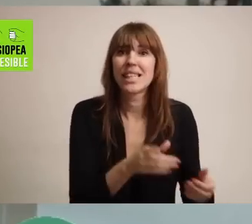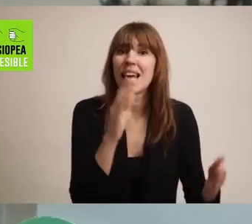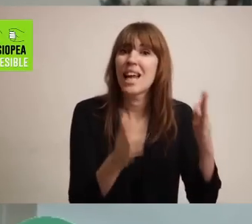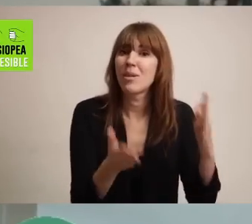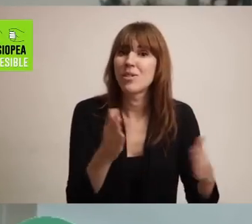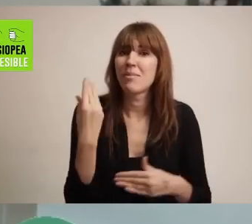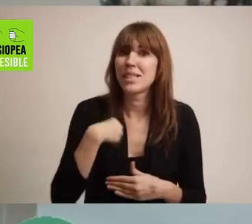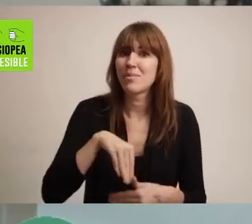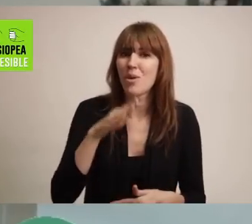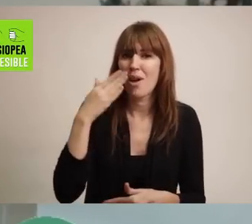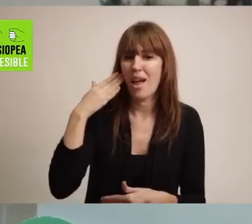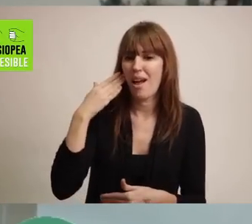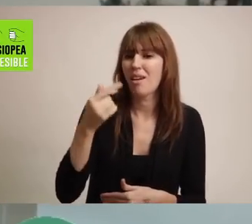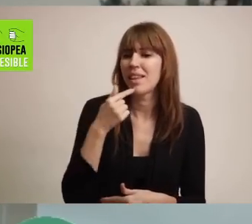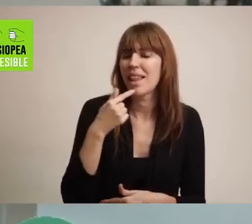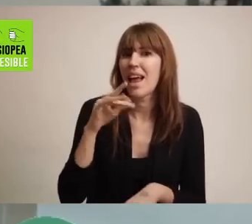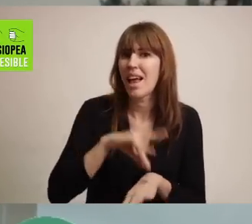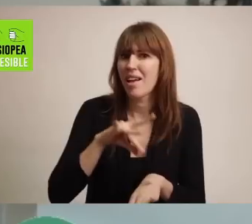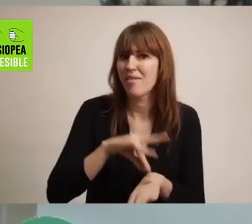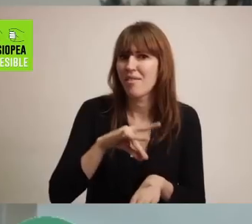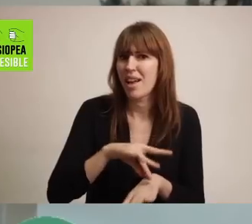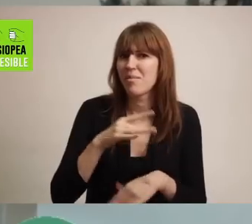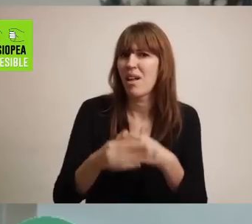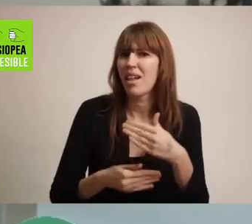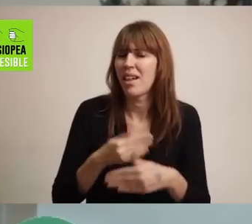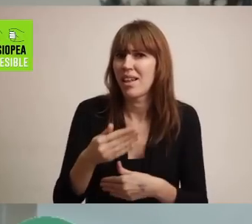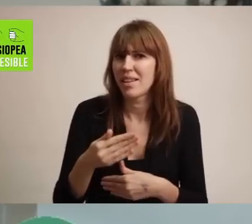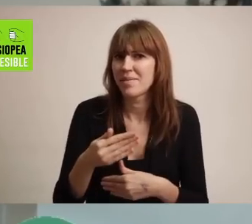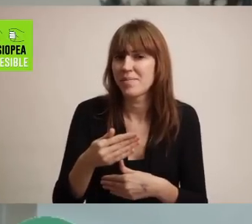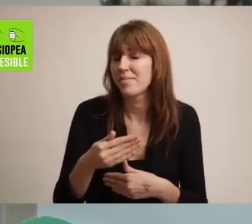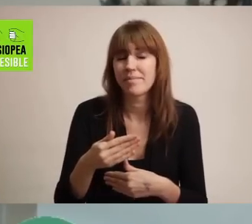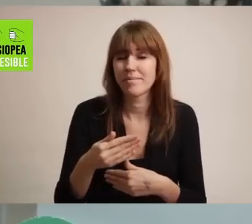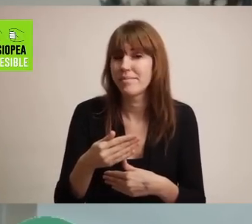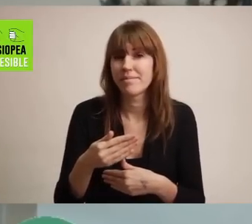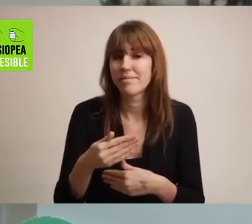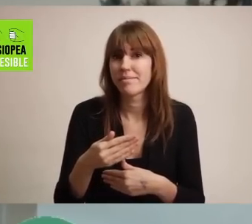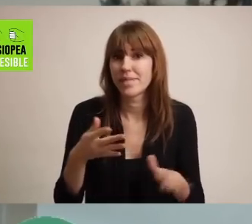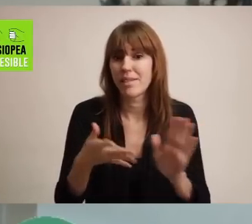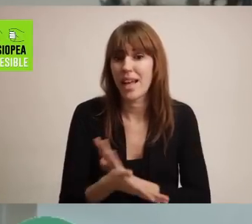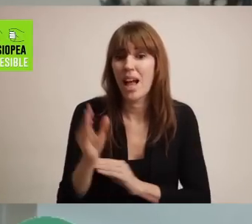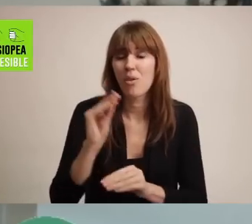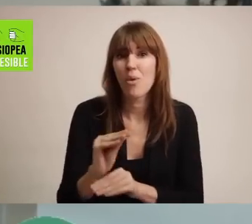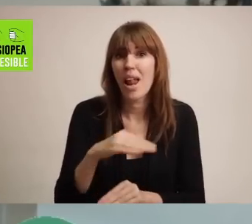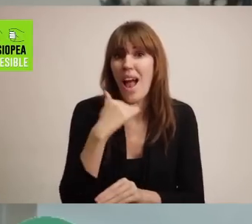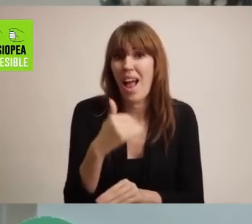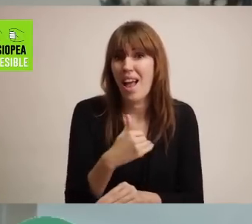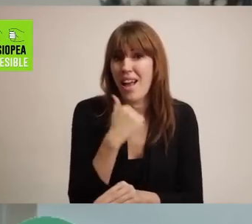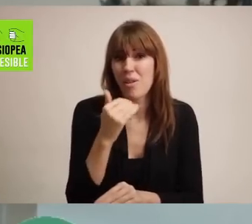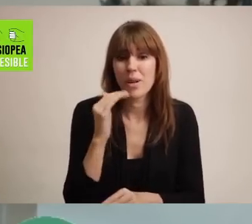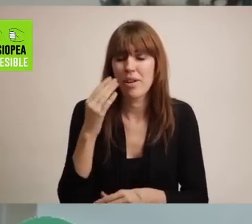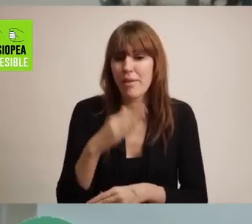ego sigue queriendo que el enfermo se apoye en él, lo único que hará es que de momento pondrá el parche y dentro